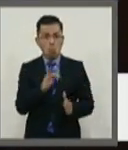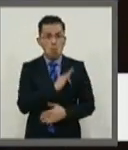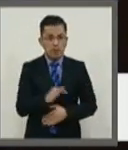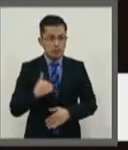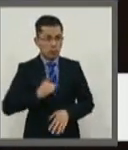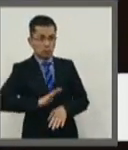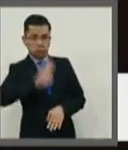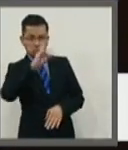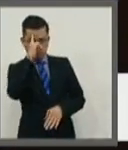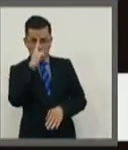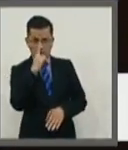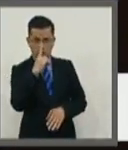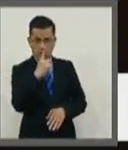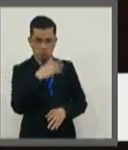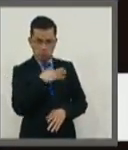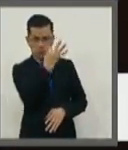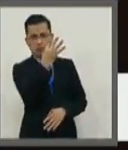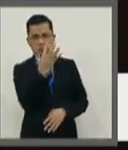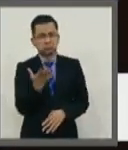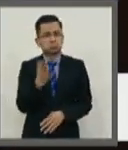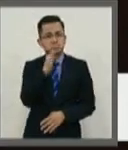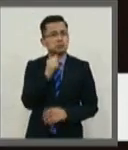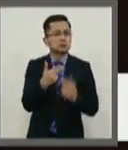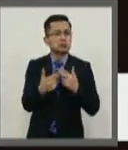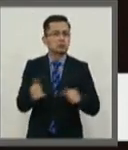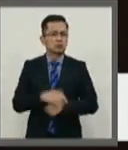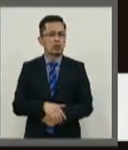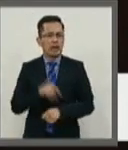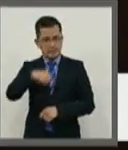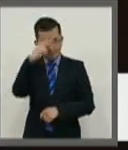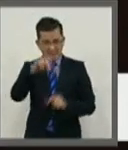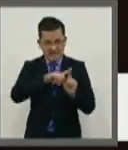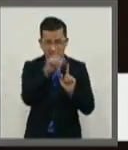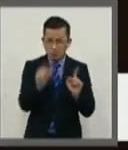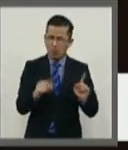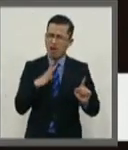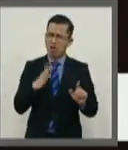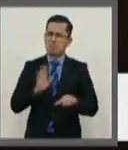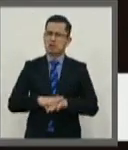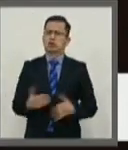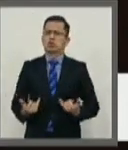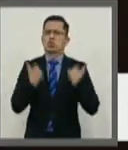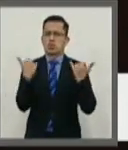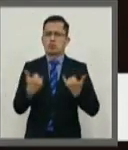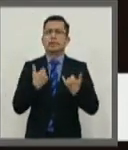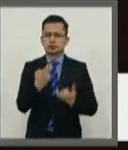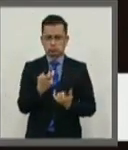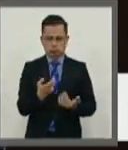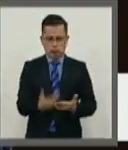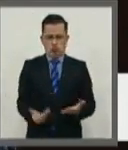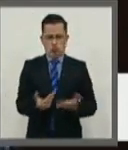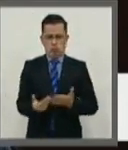electo. México es un país de jóvenes y los jóvenes no tan solo son el futuro de México, sino el presente.